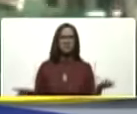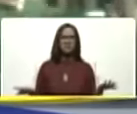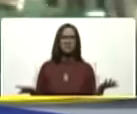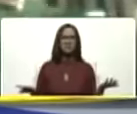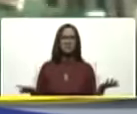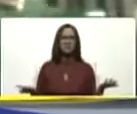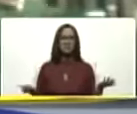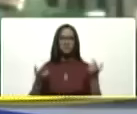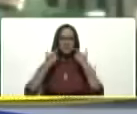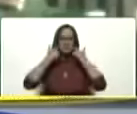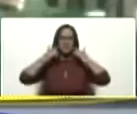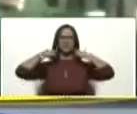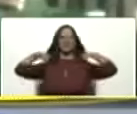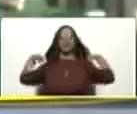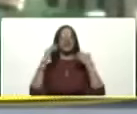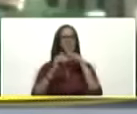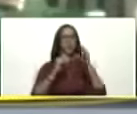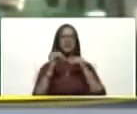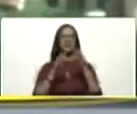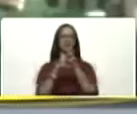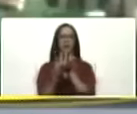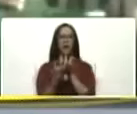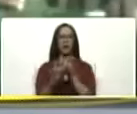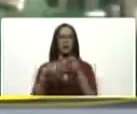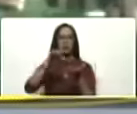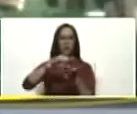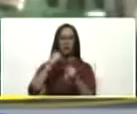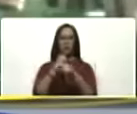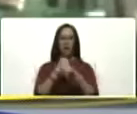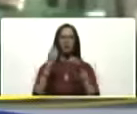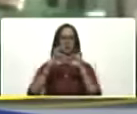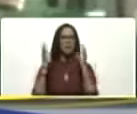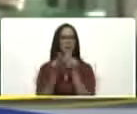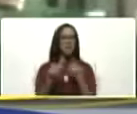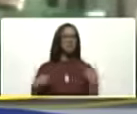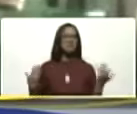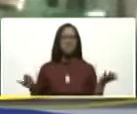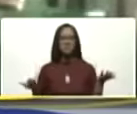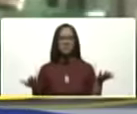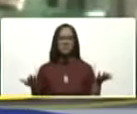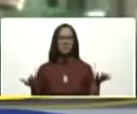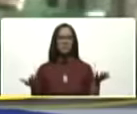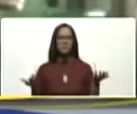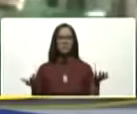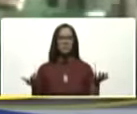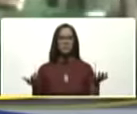Lleven esta conversación a sus barrios, a su centro de trabajo, a su familia.